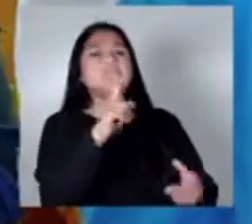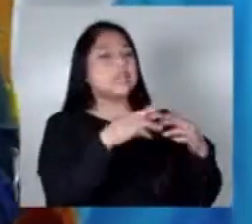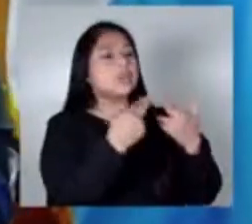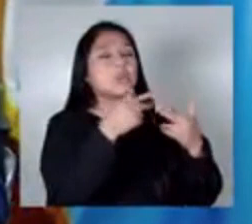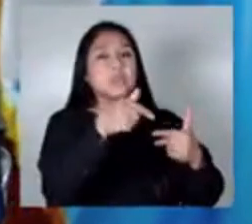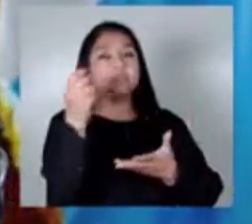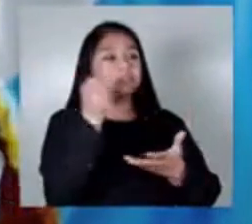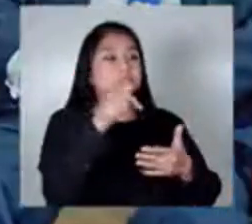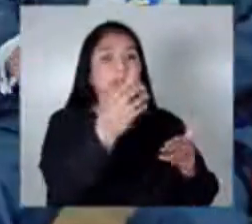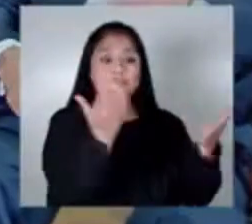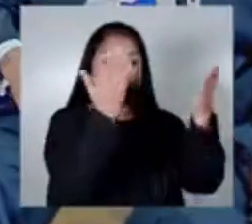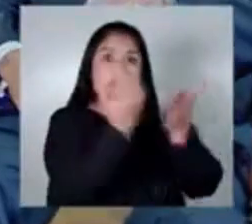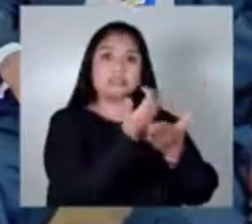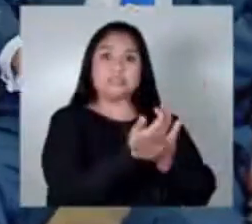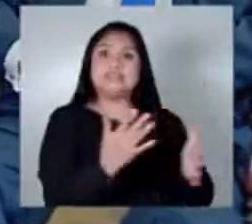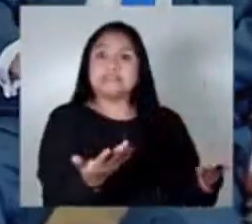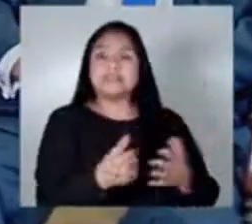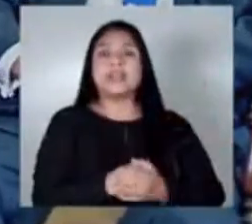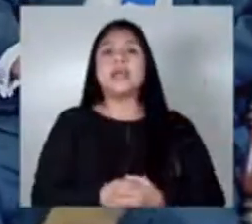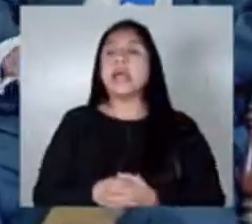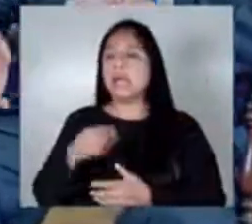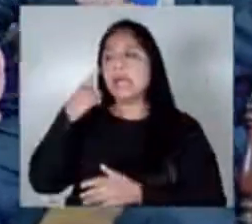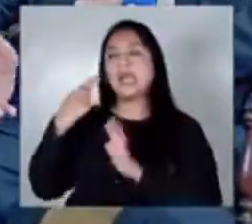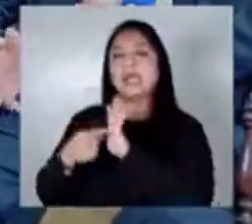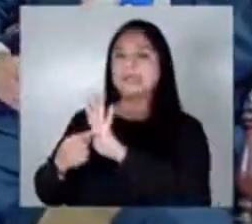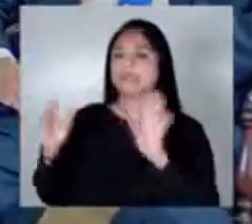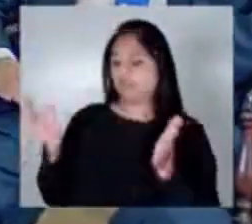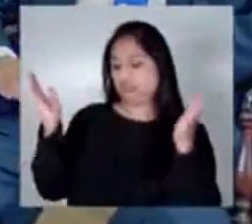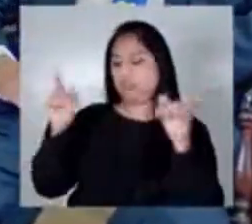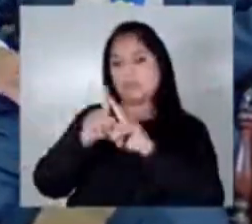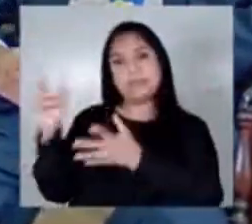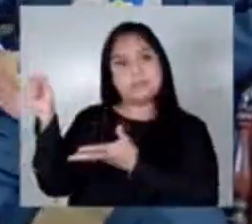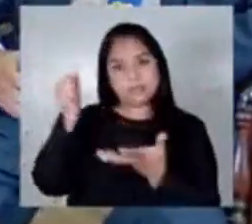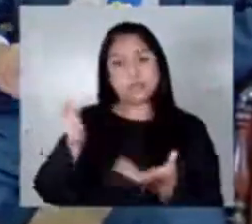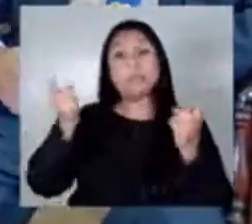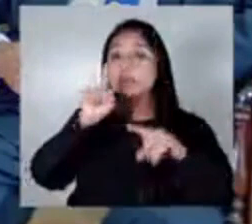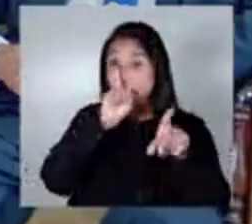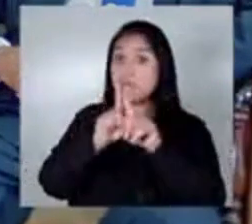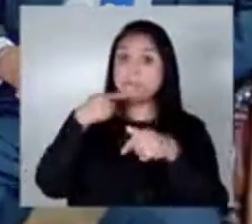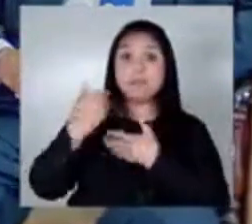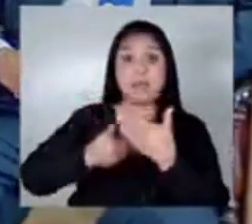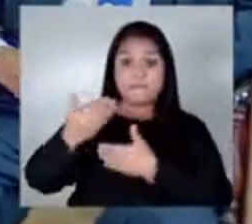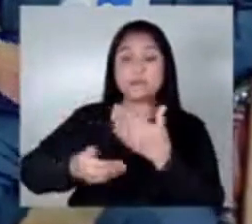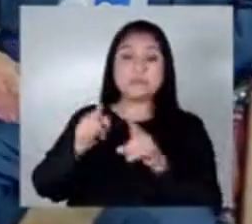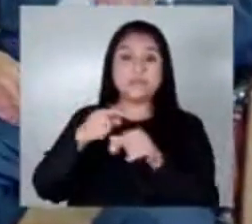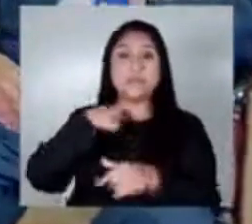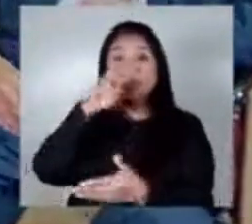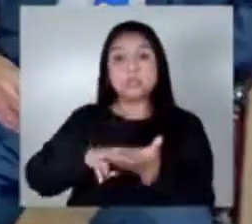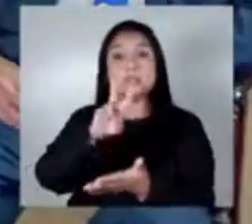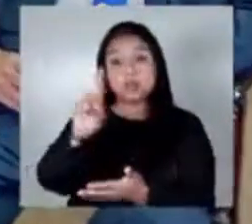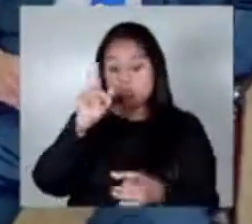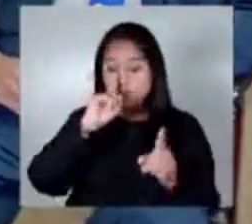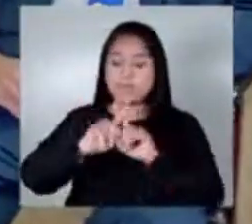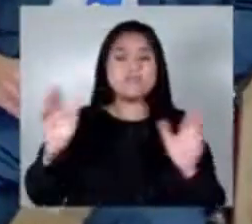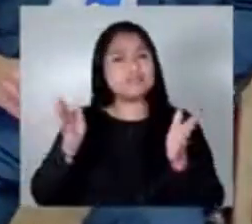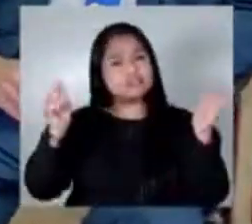la recuperación económica? Expusimos el potencial de nuestro país para atraer inversión, pero también los avances que hemos logrado en el último año para la